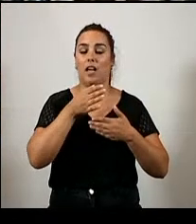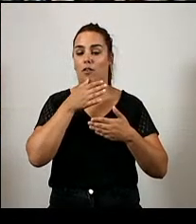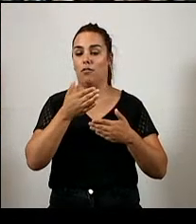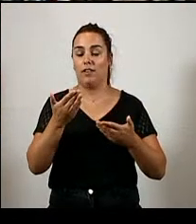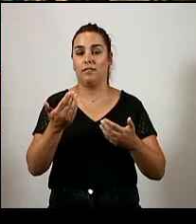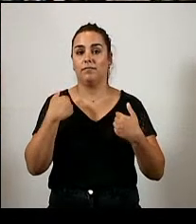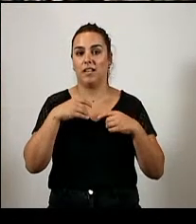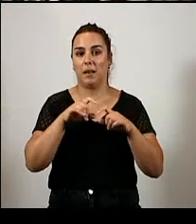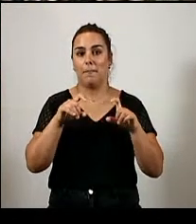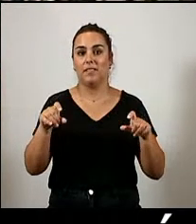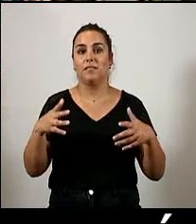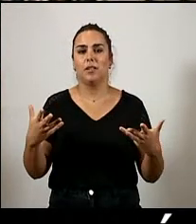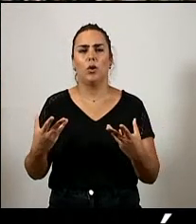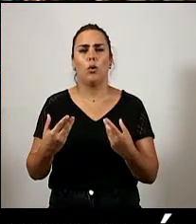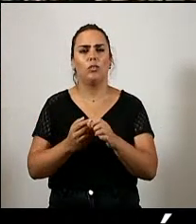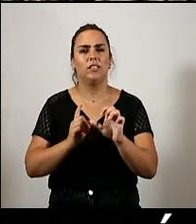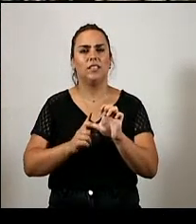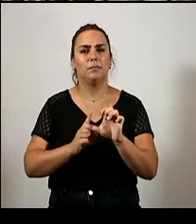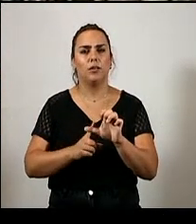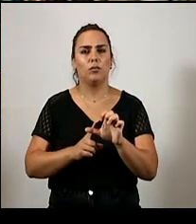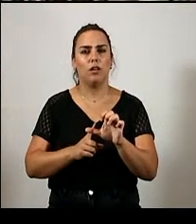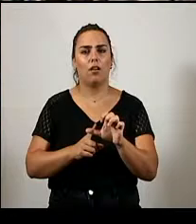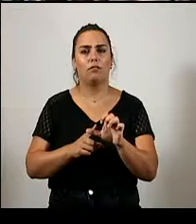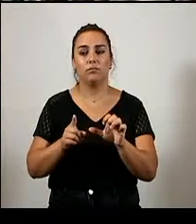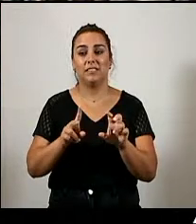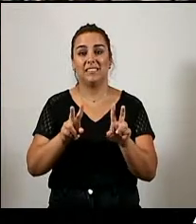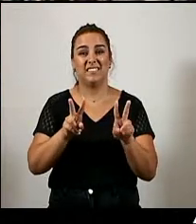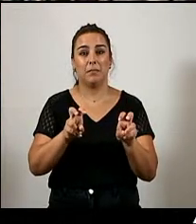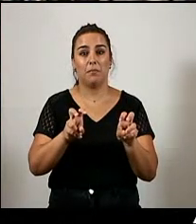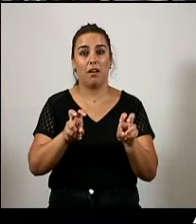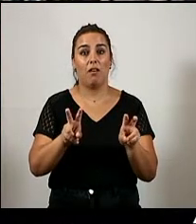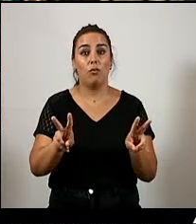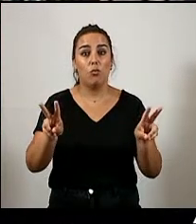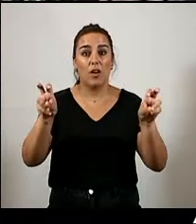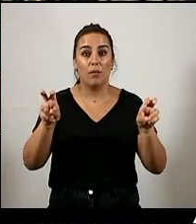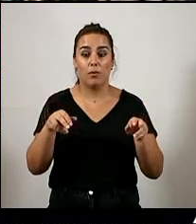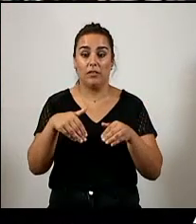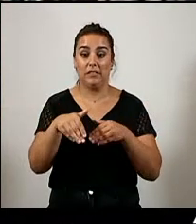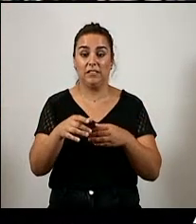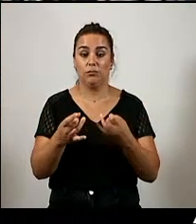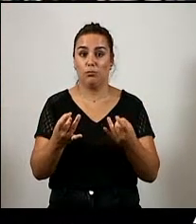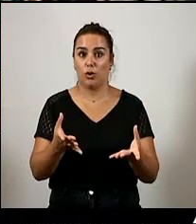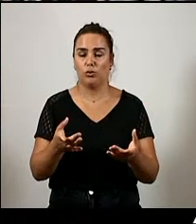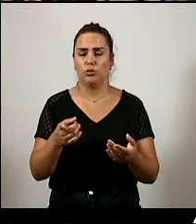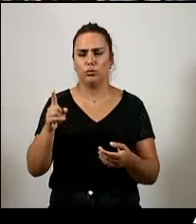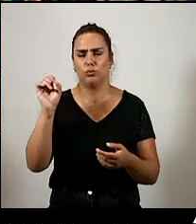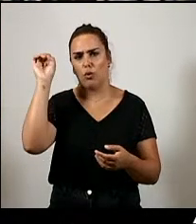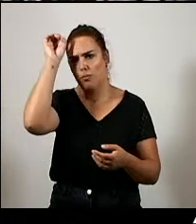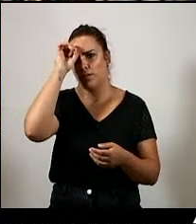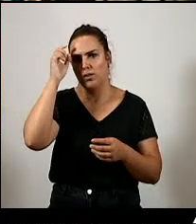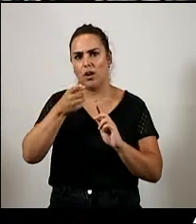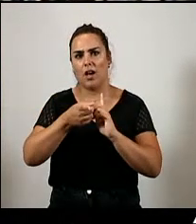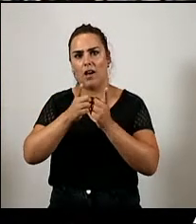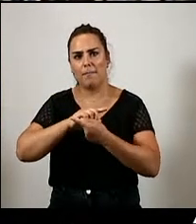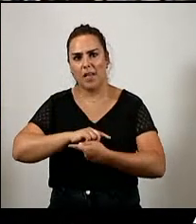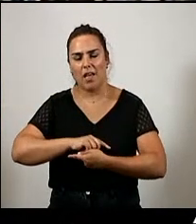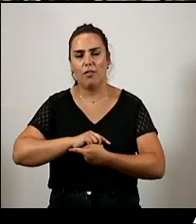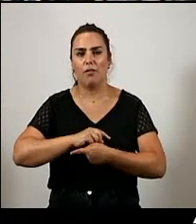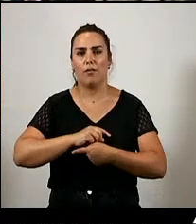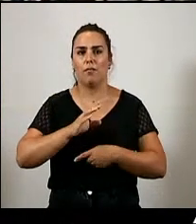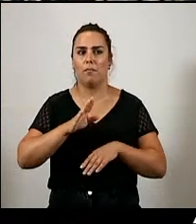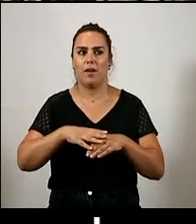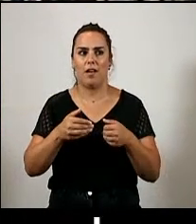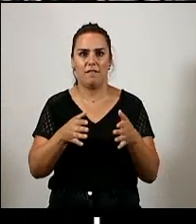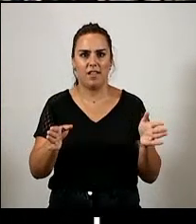Enresa, la Junta de Extremadura, con esta novedad en el horizonte, ha cambiado su forma de actuar al respecto para que siga